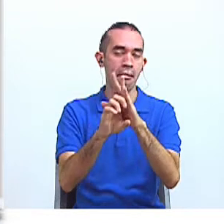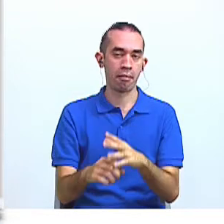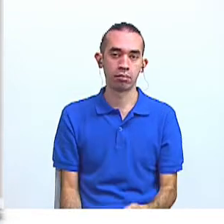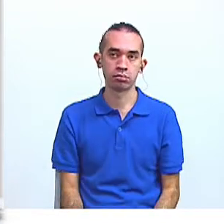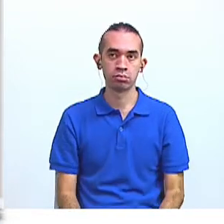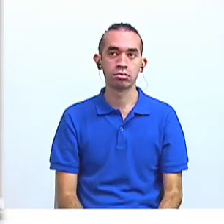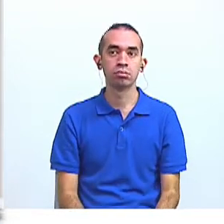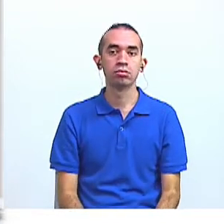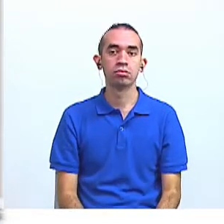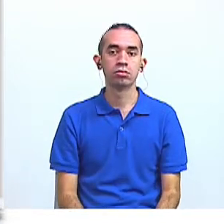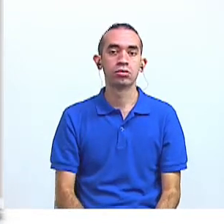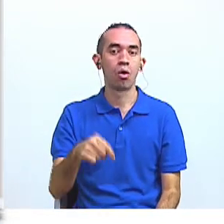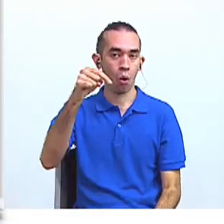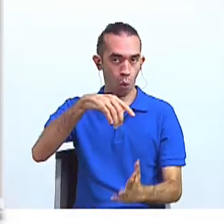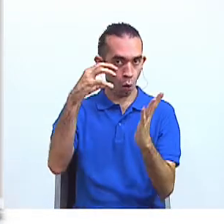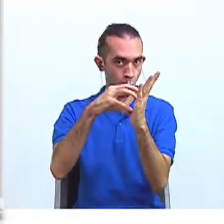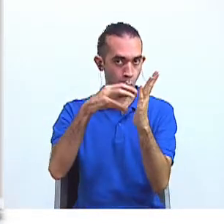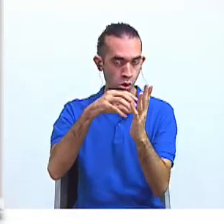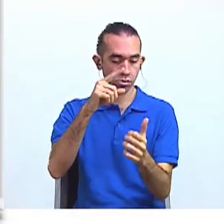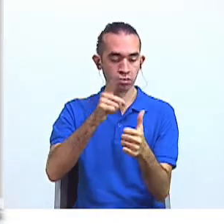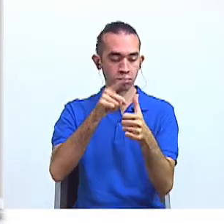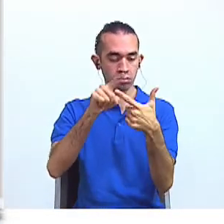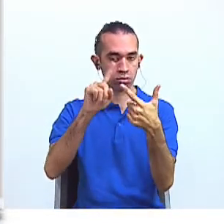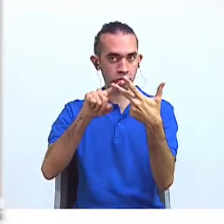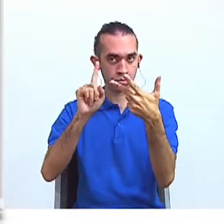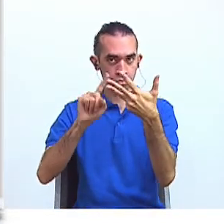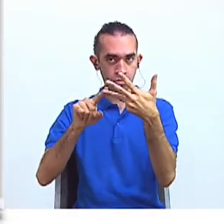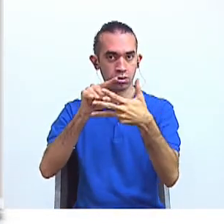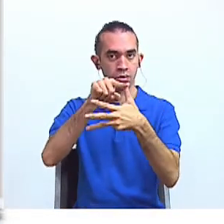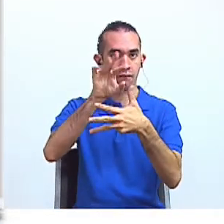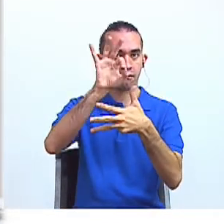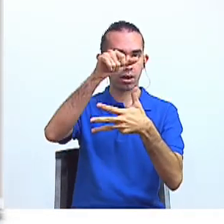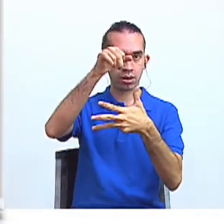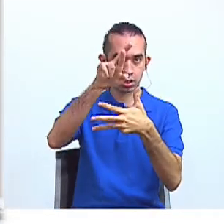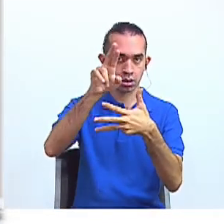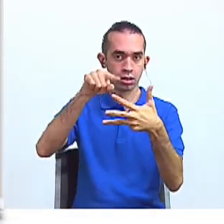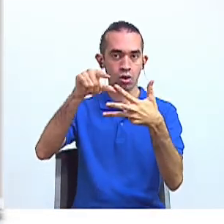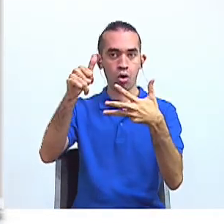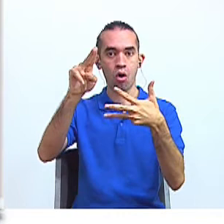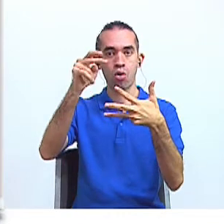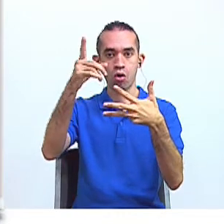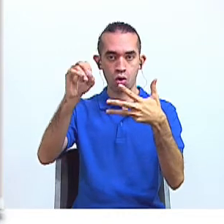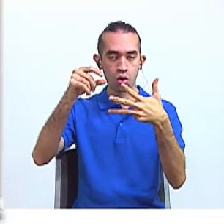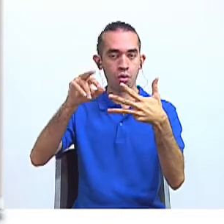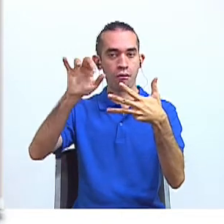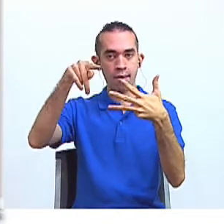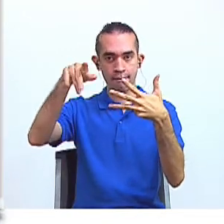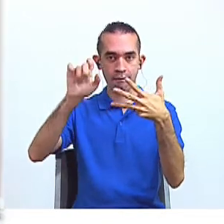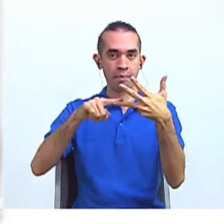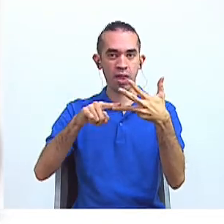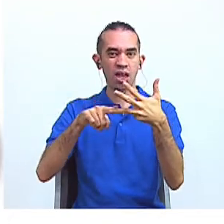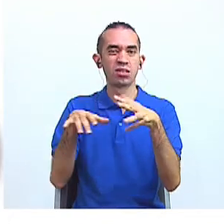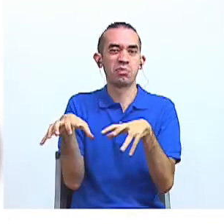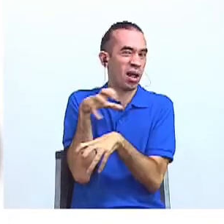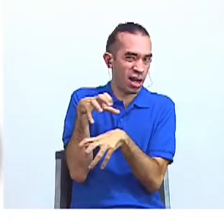en el texto que hoy trabajamos está el concepto de fakir, gongo, rapé y parálisis